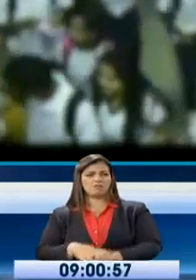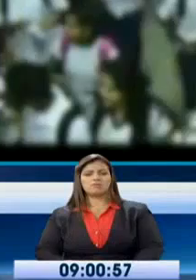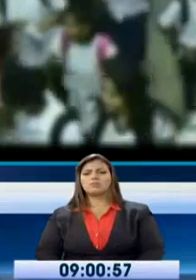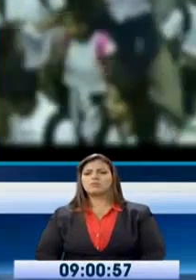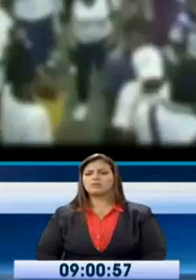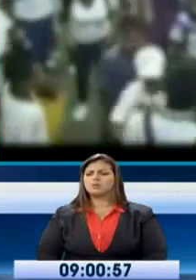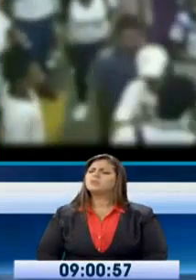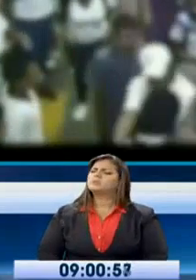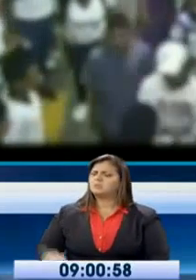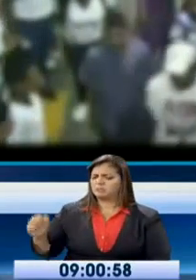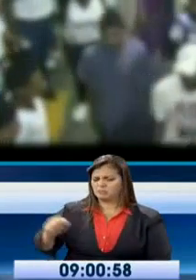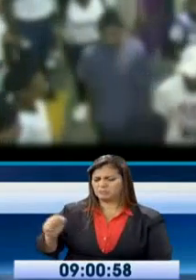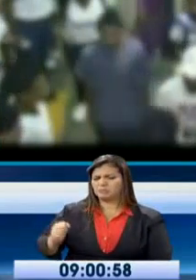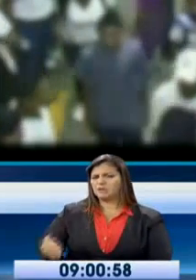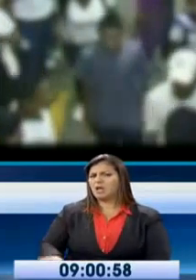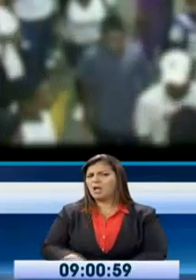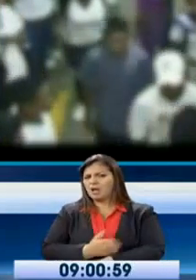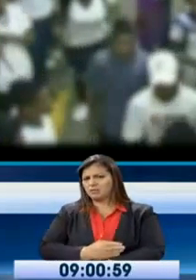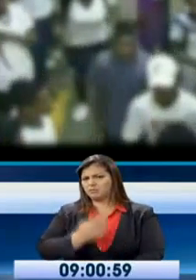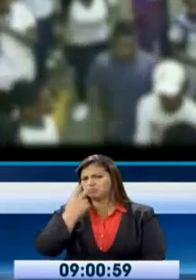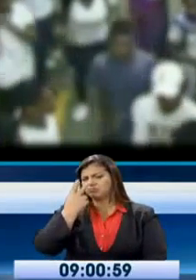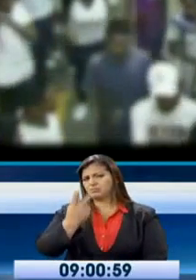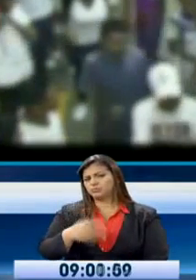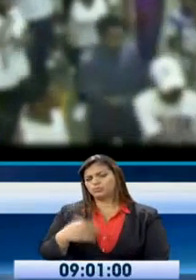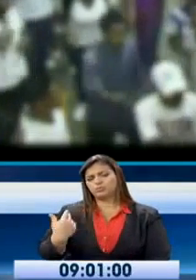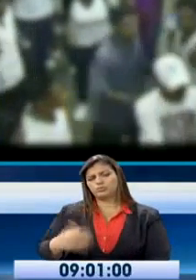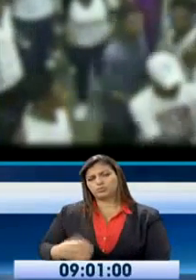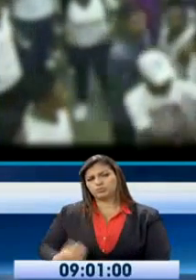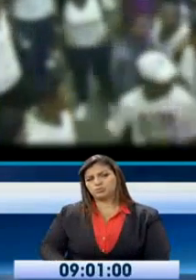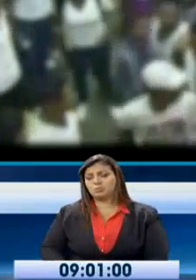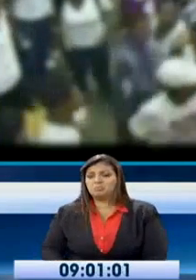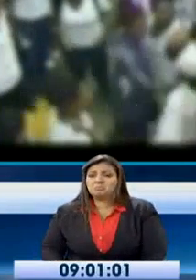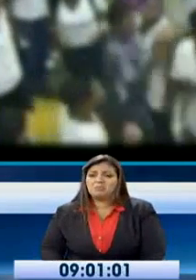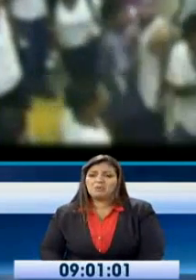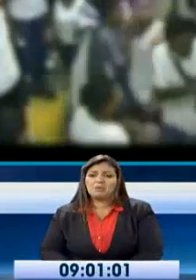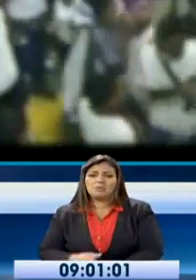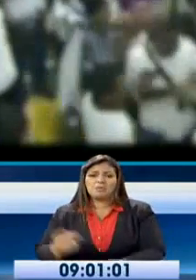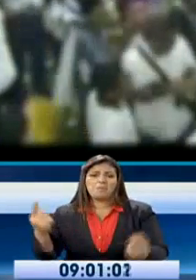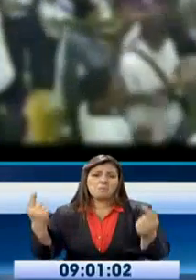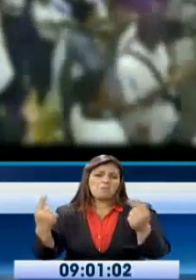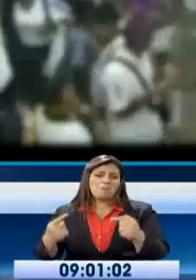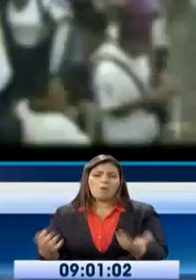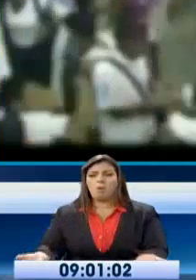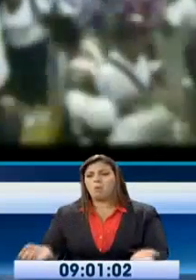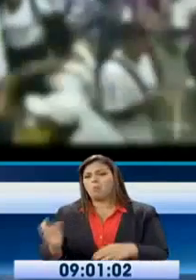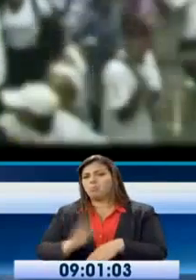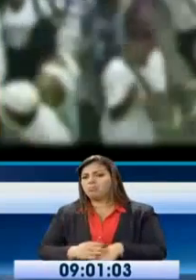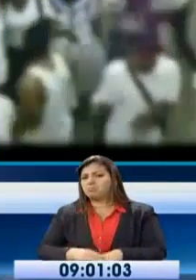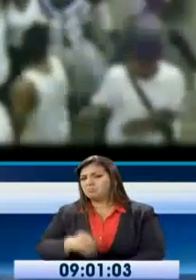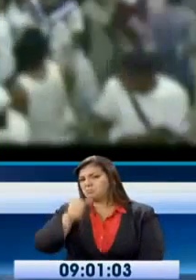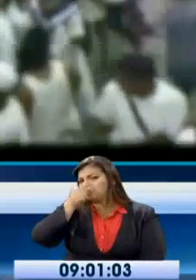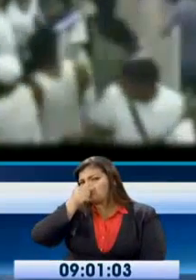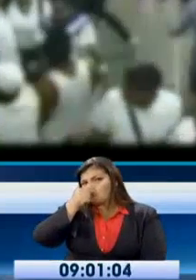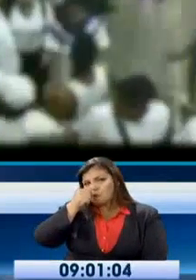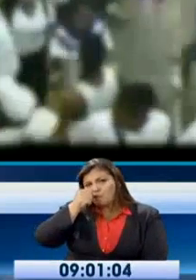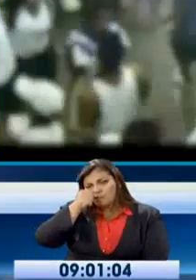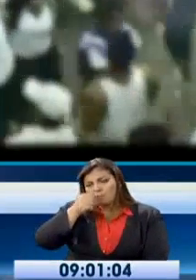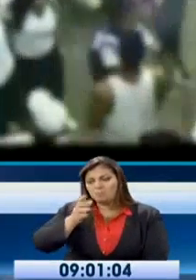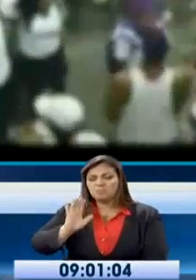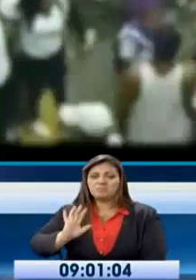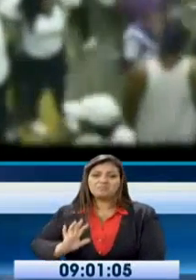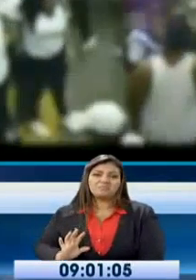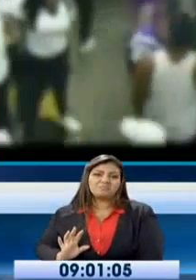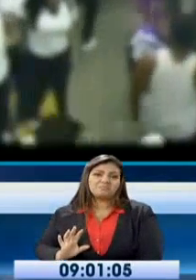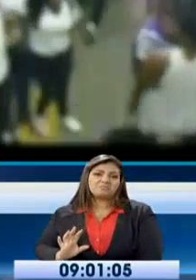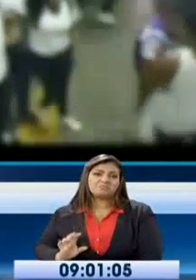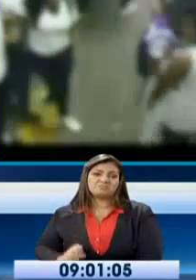pelean por rivalidad, no sé, por lo de pronto los estupefacientes que se meten, qué sé yo, cómo están, pero debería de haber